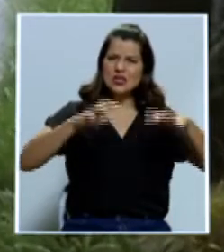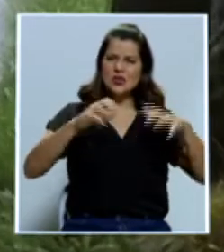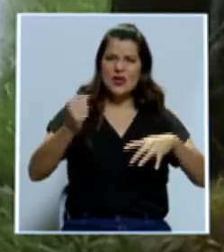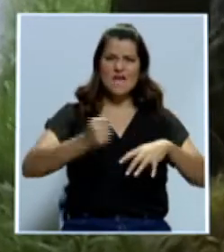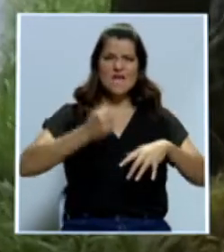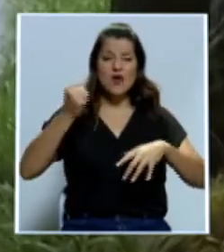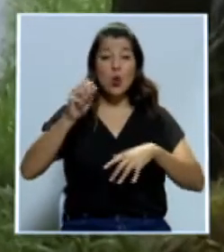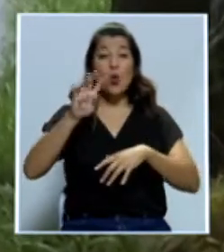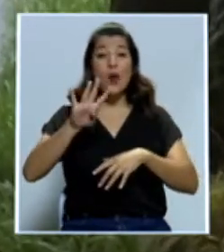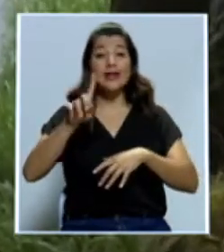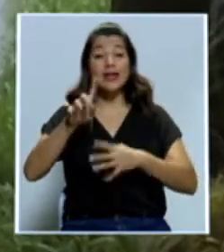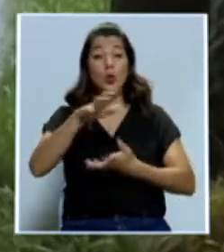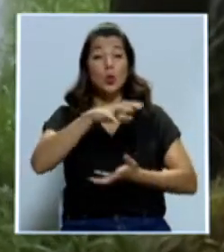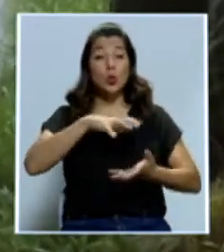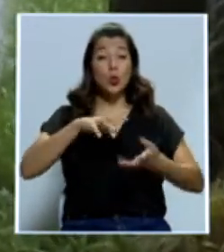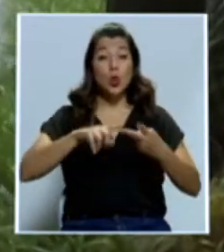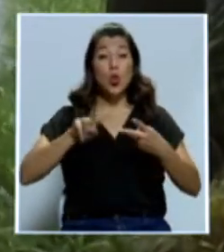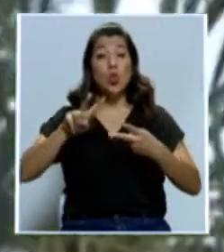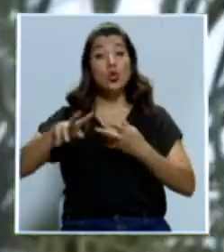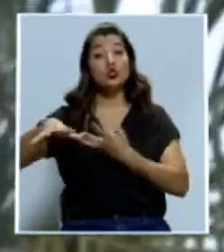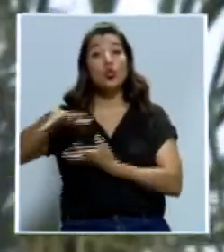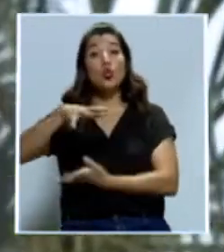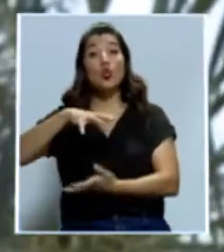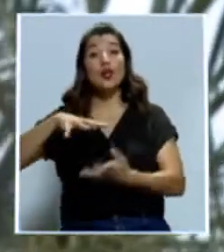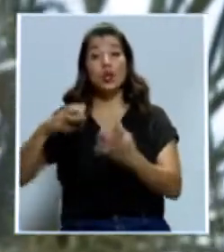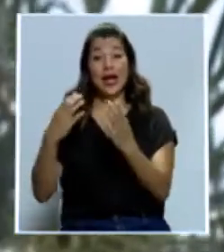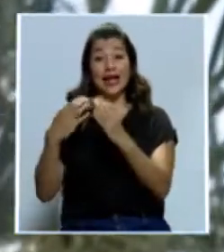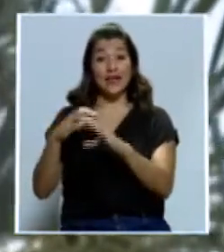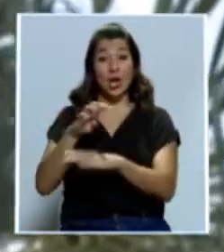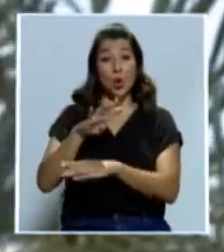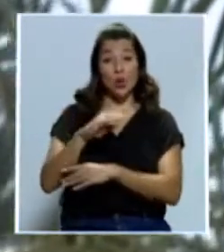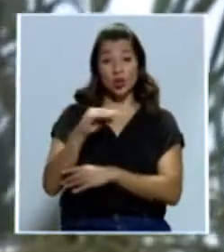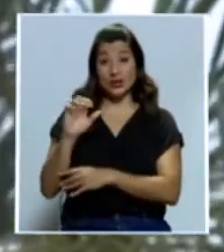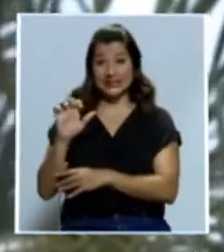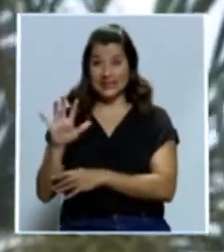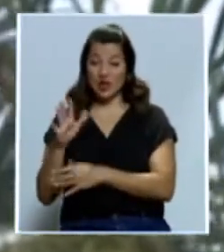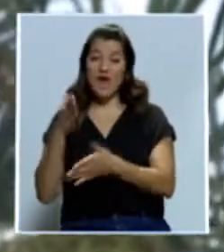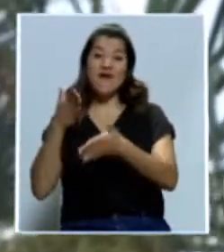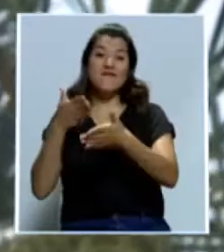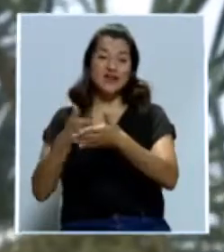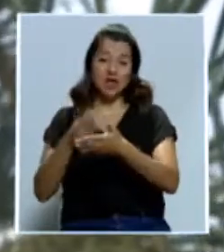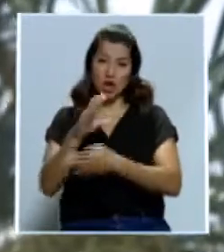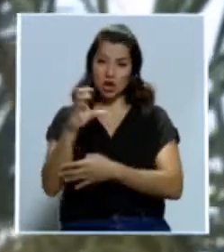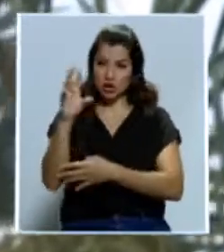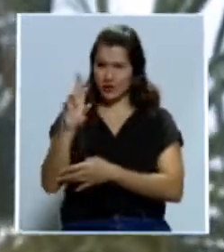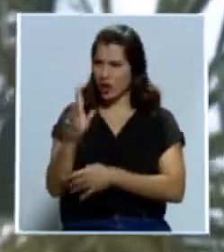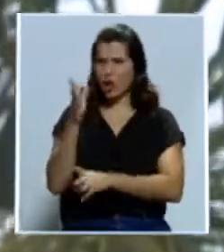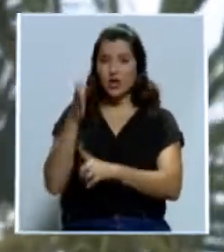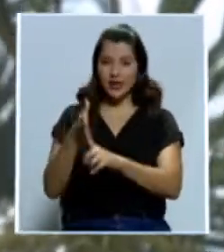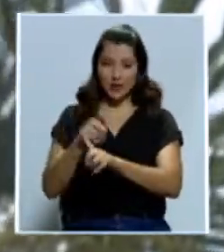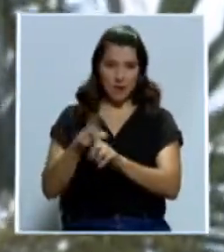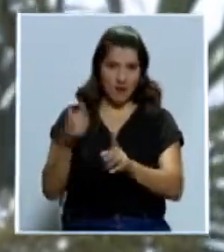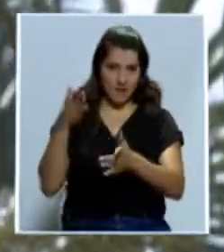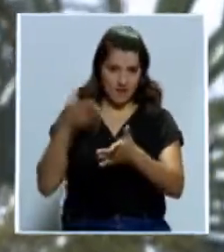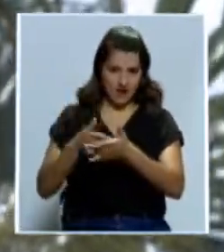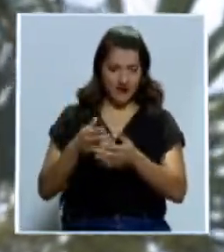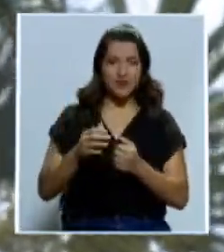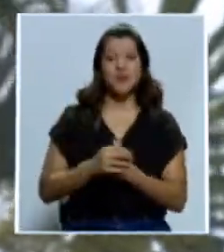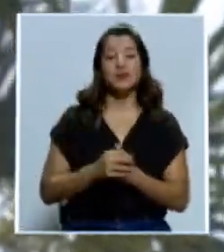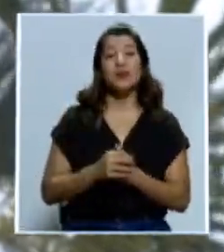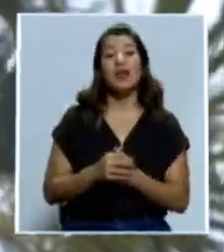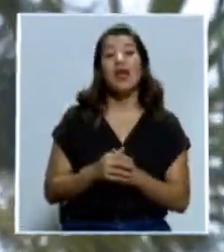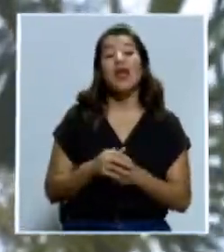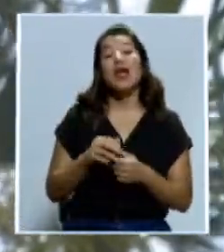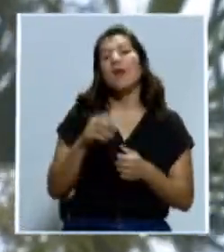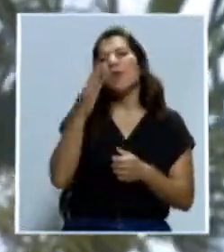al país y 2 huracanes de categoría 4 y 5 que afectaron de manera indirecta. El fenómeno del Enos en su etapa niña fue la